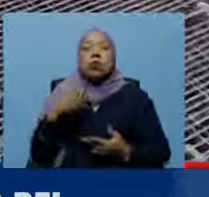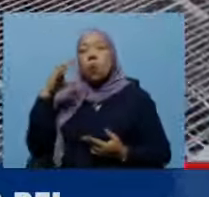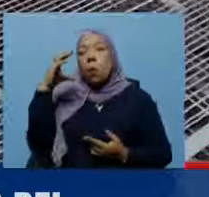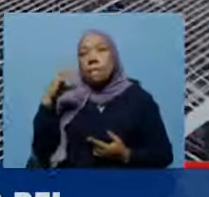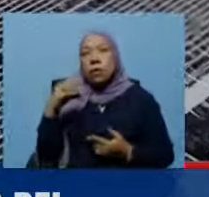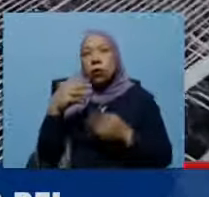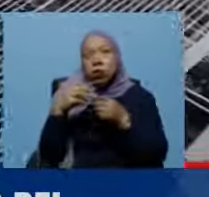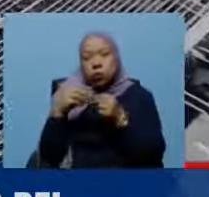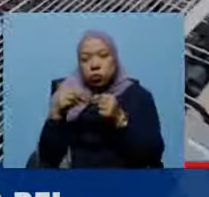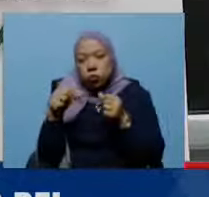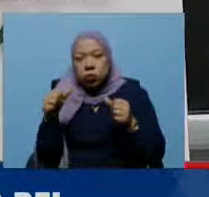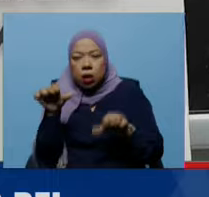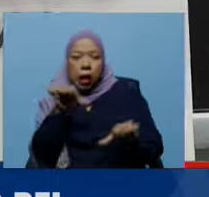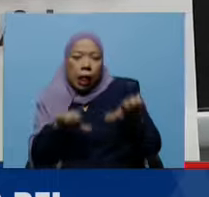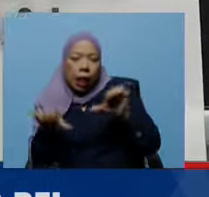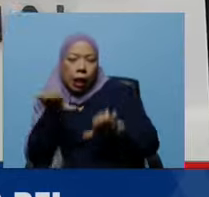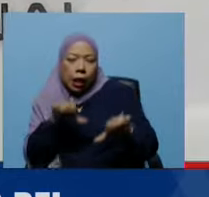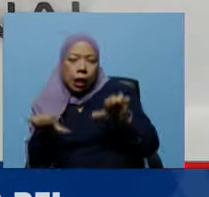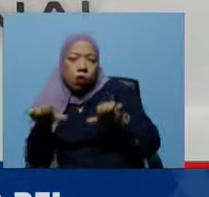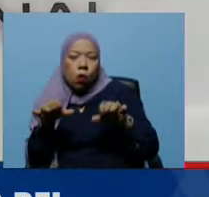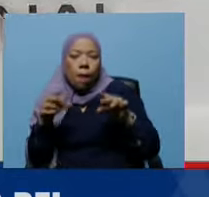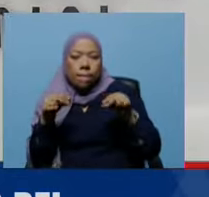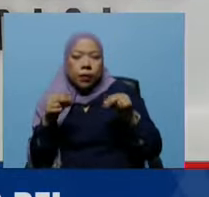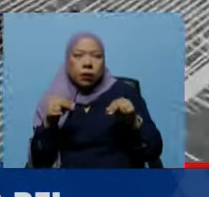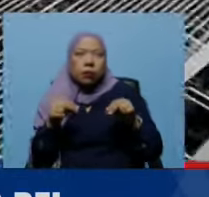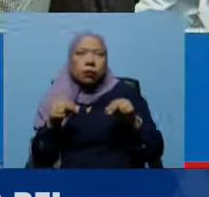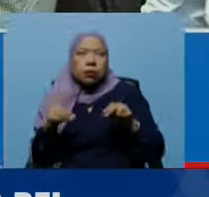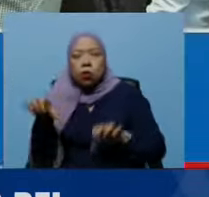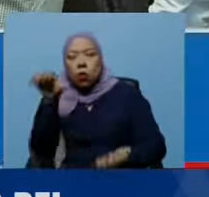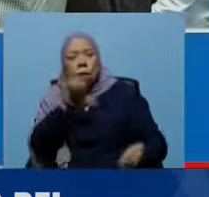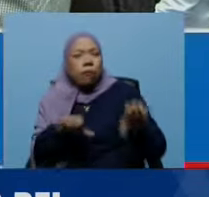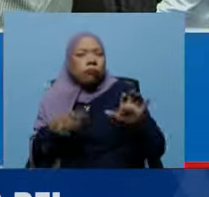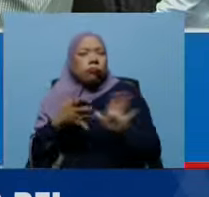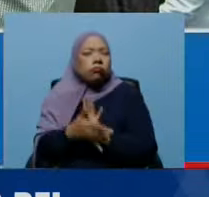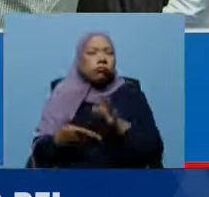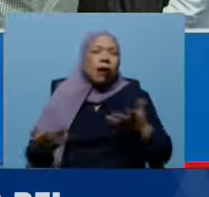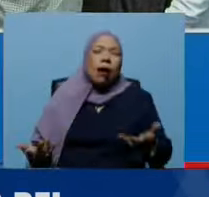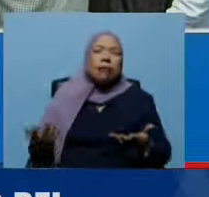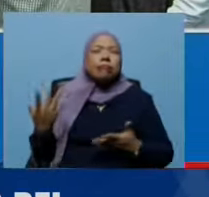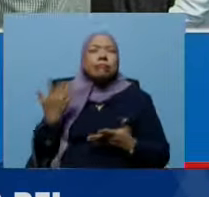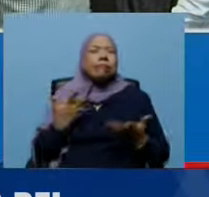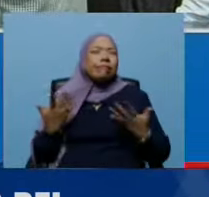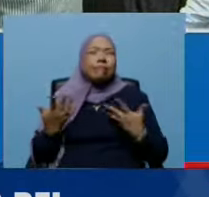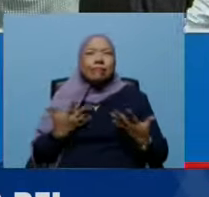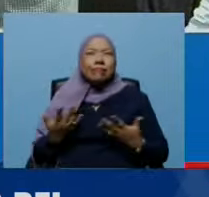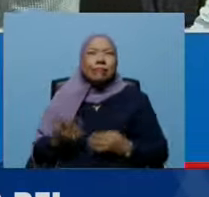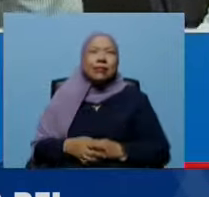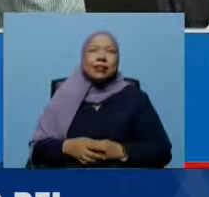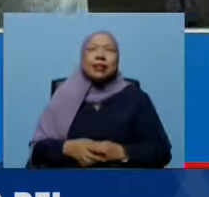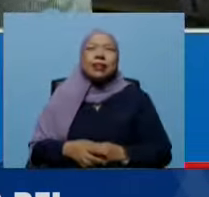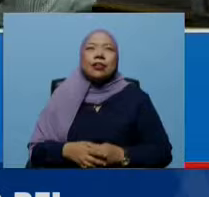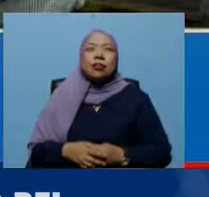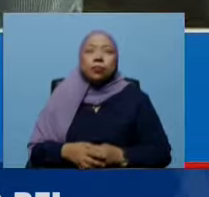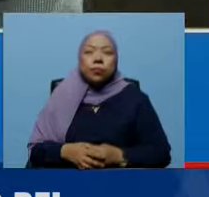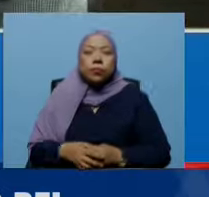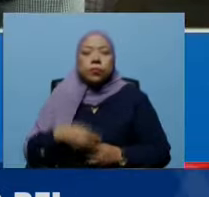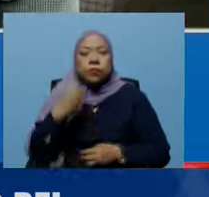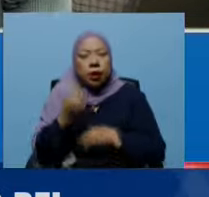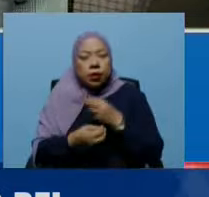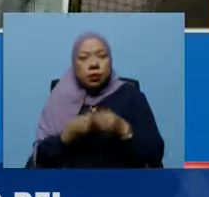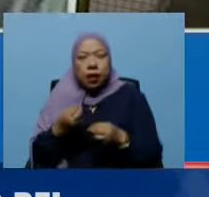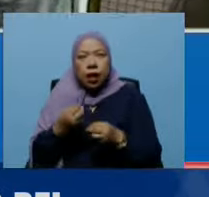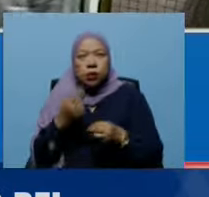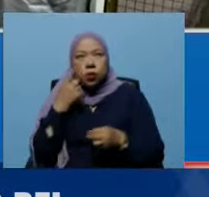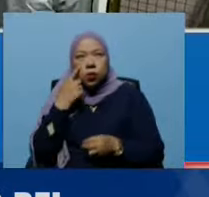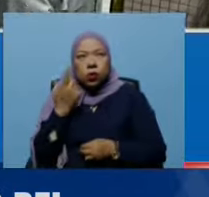pastoso, liquidoso. ¿Ah? Nos ponemos de acuerdo en ese concepto, liquidoso. Y ahí viene, mira. Y se va haciendo la palanquilla, mírala por